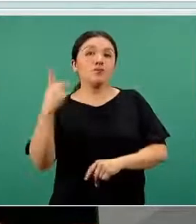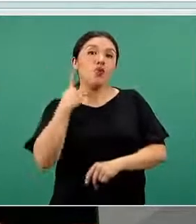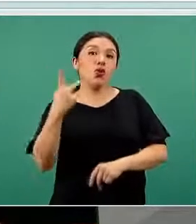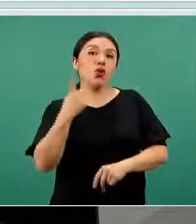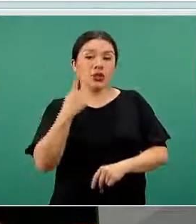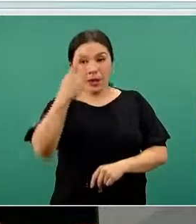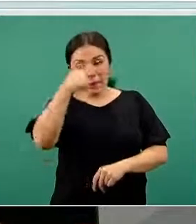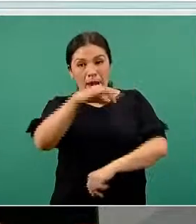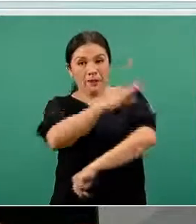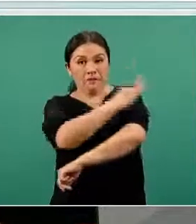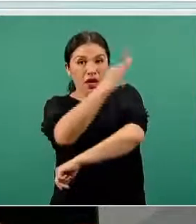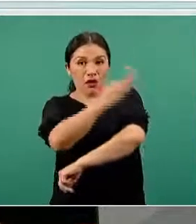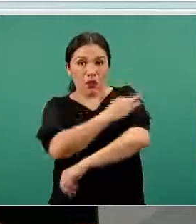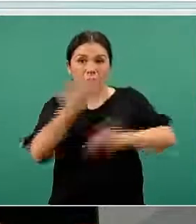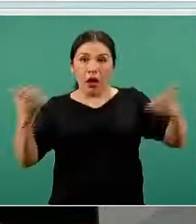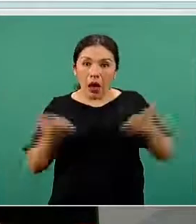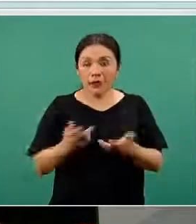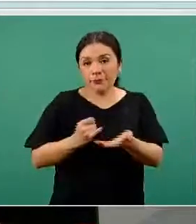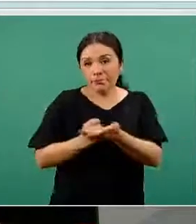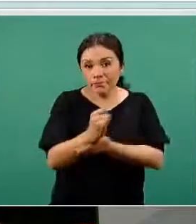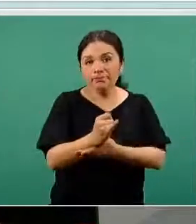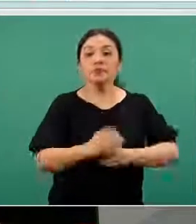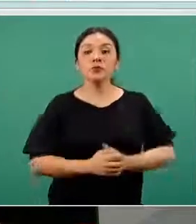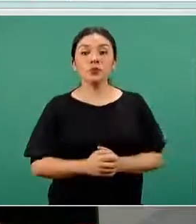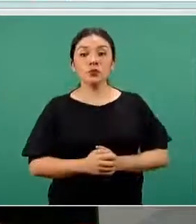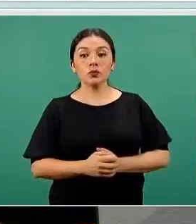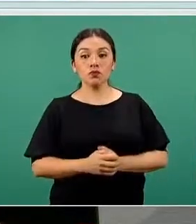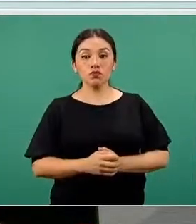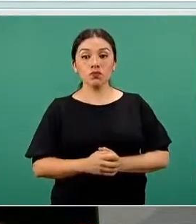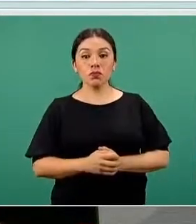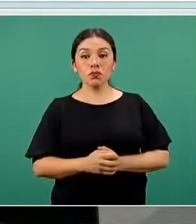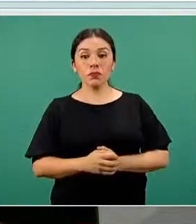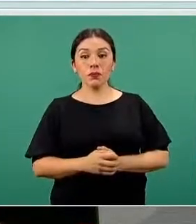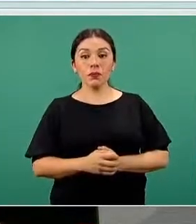nacional de vacunación. La que sigue, por favor.